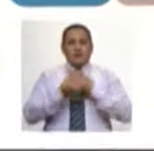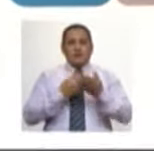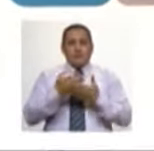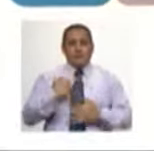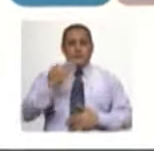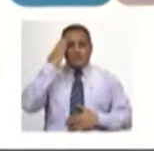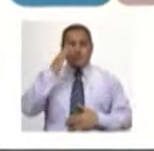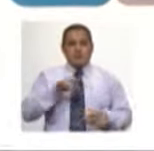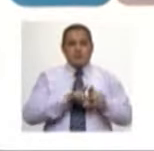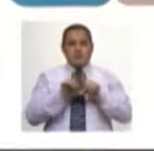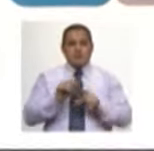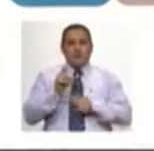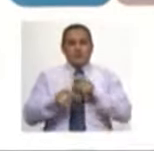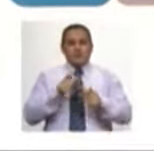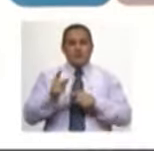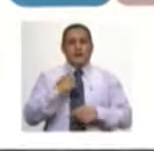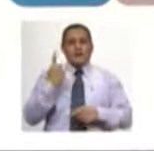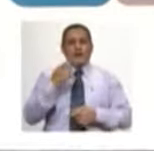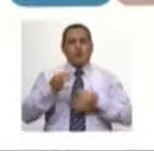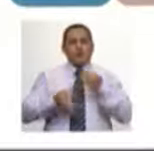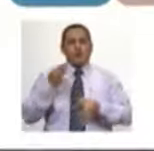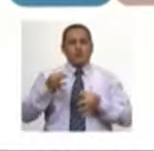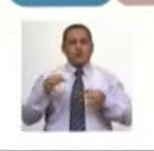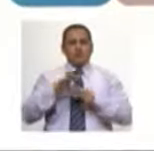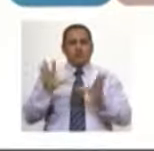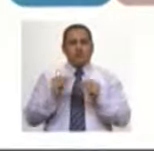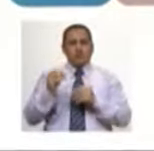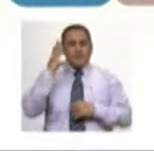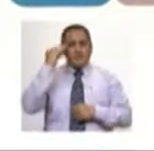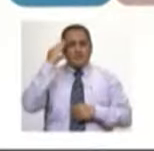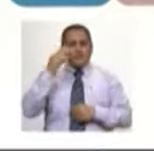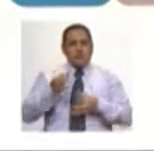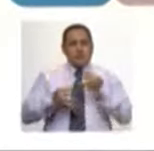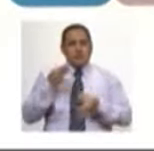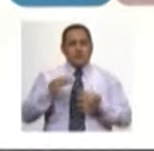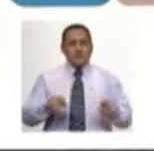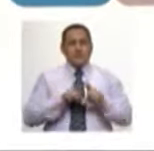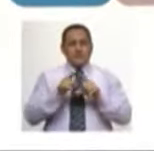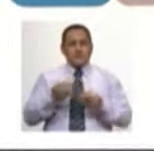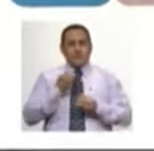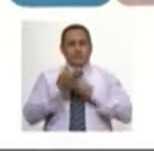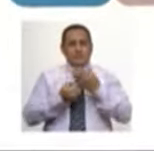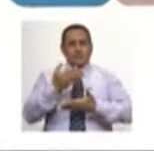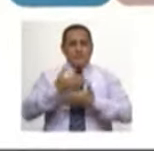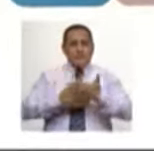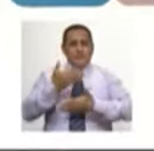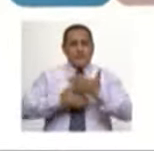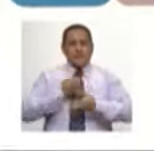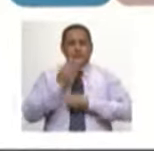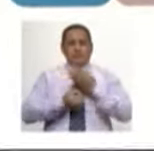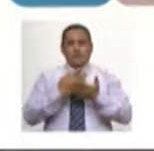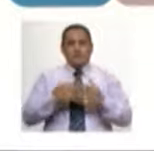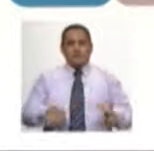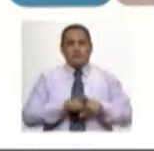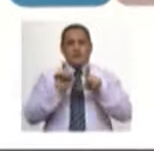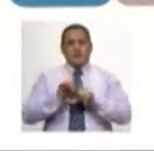de hecho está al alcance de todos en la jurisprudencia del Tribunal Constitucional, jurisprudencia sobre la cual se han levantado documentos, informes y